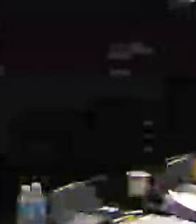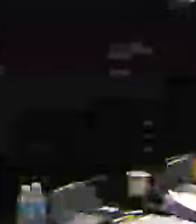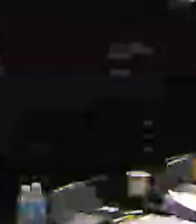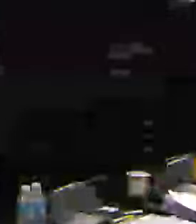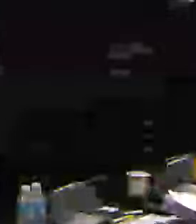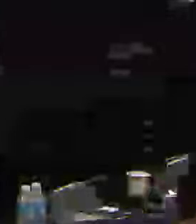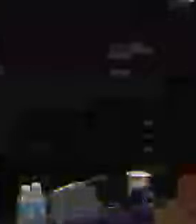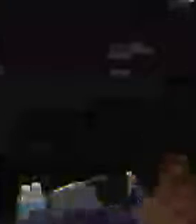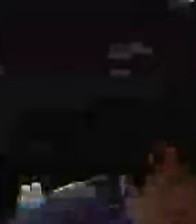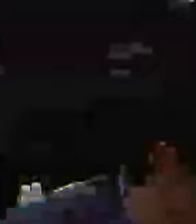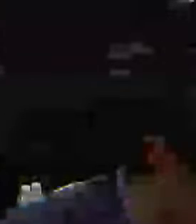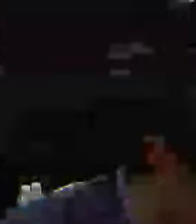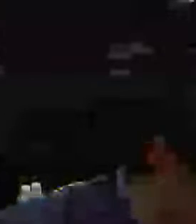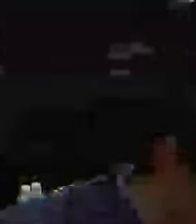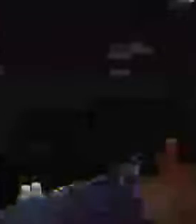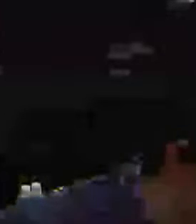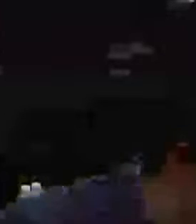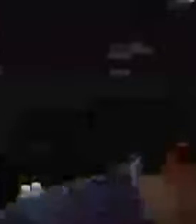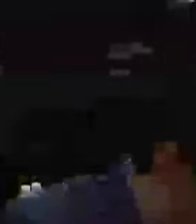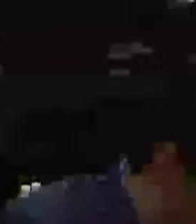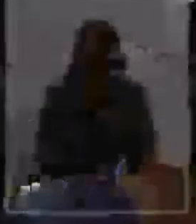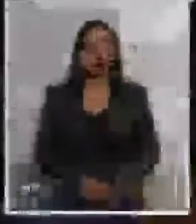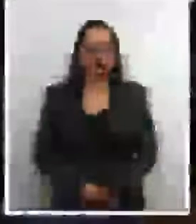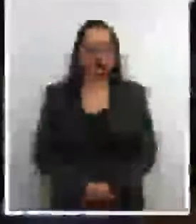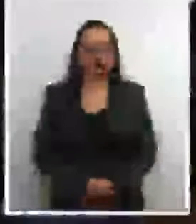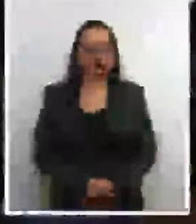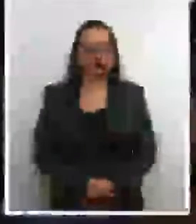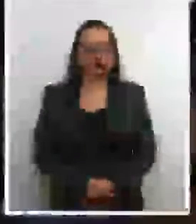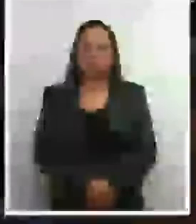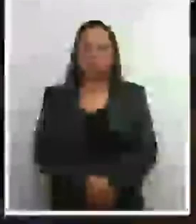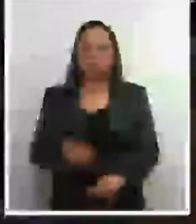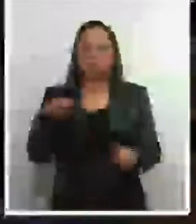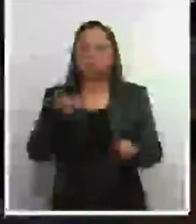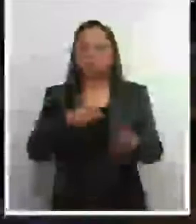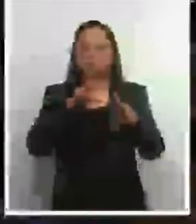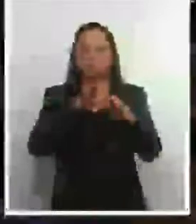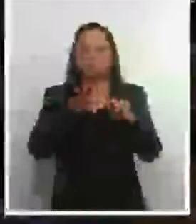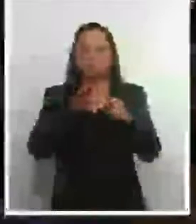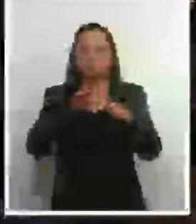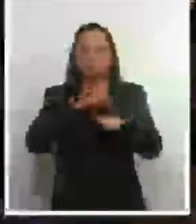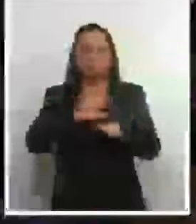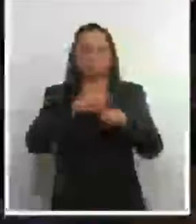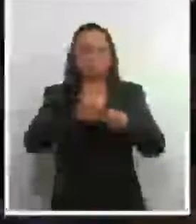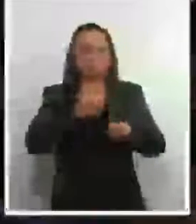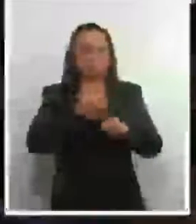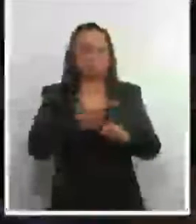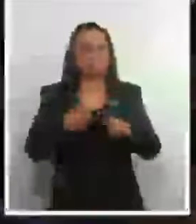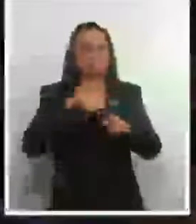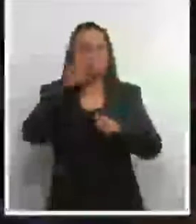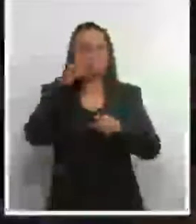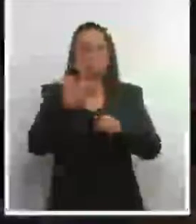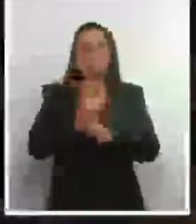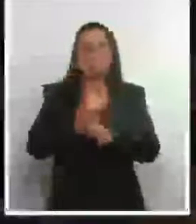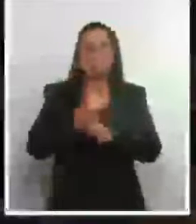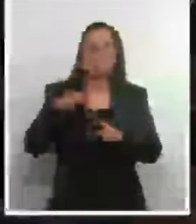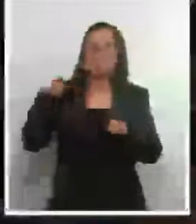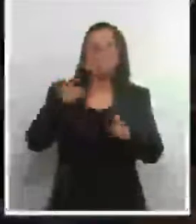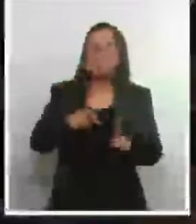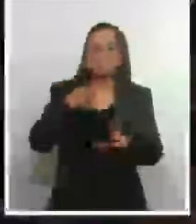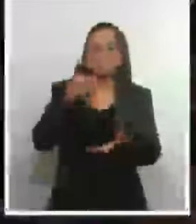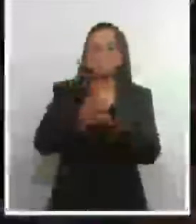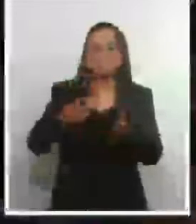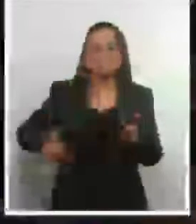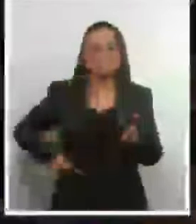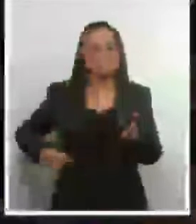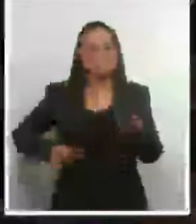las disposiciones generales, en el cual se señala que la seguridad es responsabilidad exclusiva del